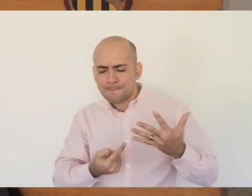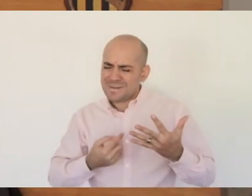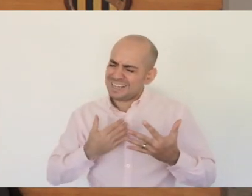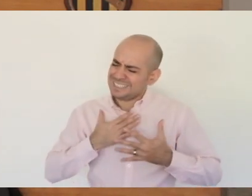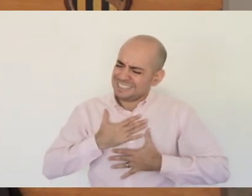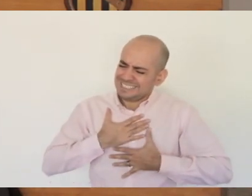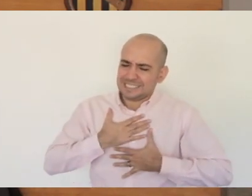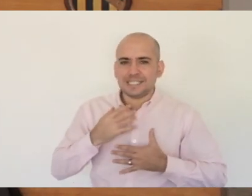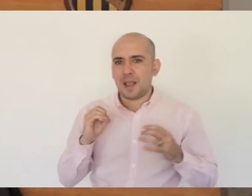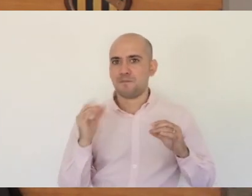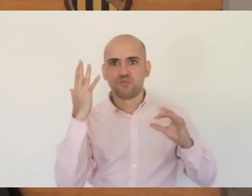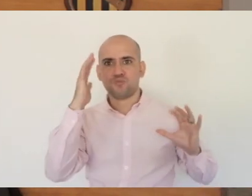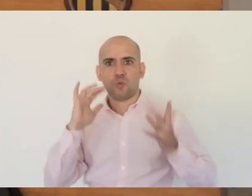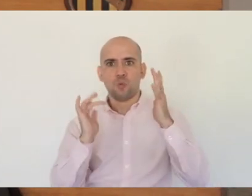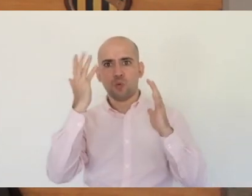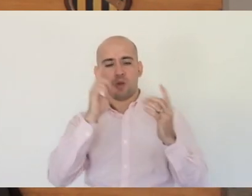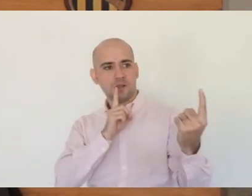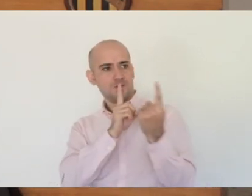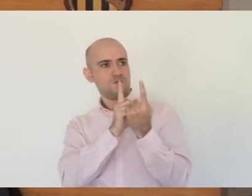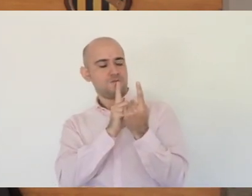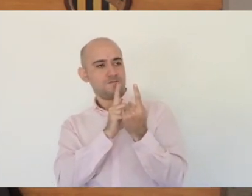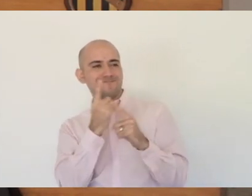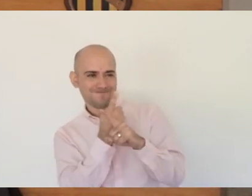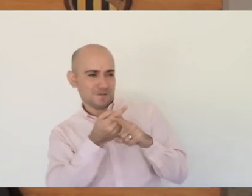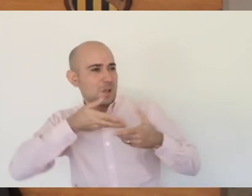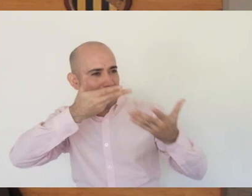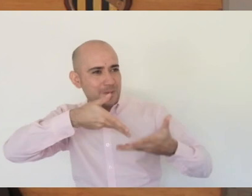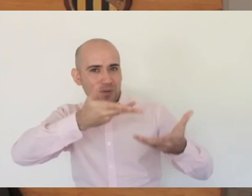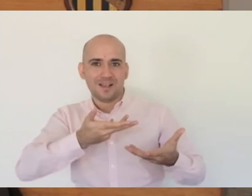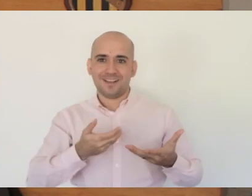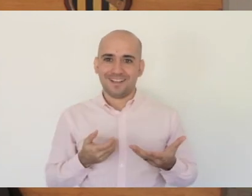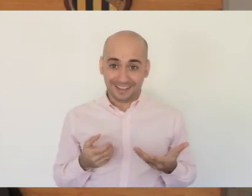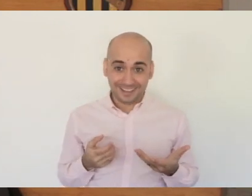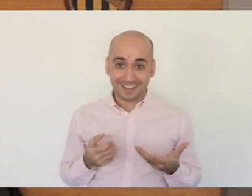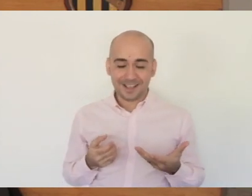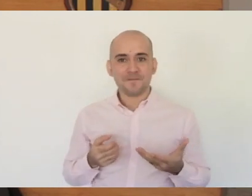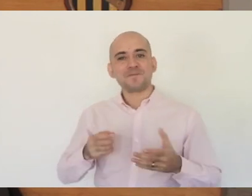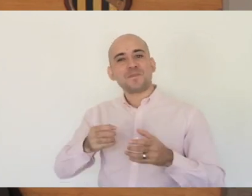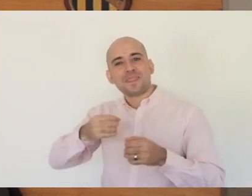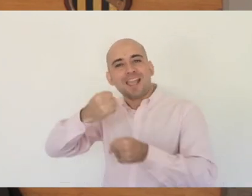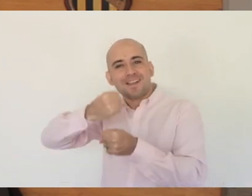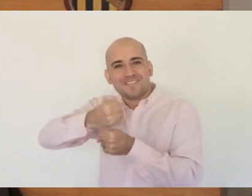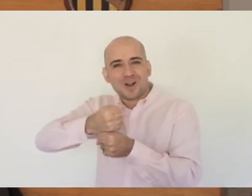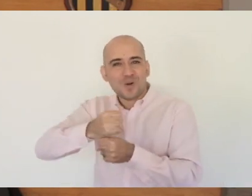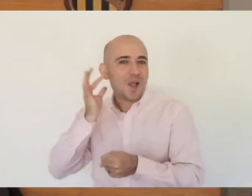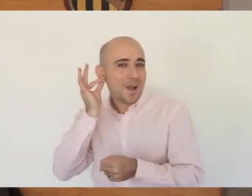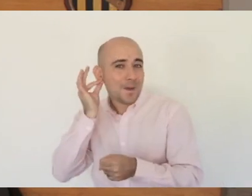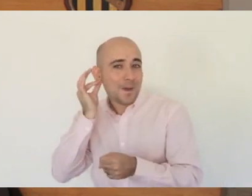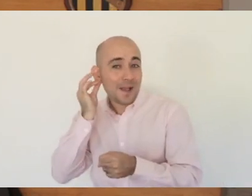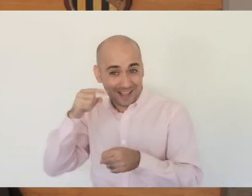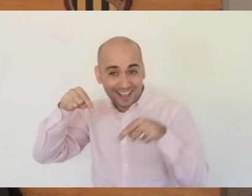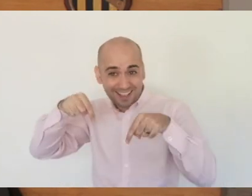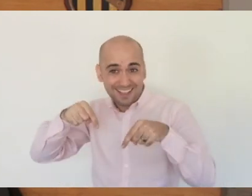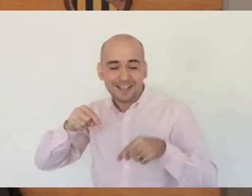tesoros inmensurables que solo revela cuando la inspiración llega hasta las puertas de su ser. Nuestra querida